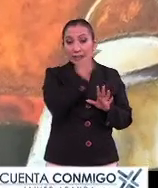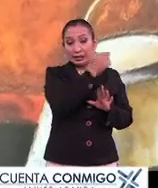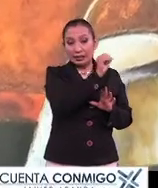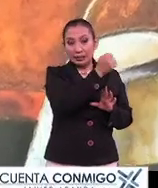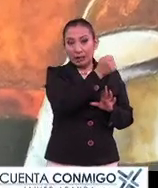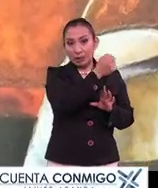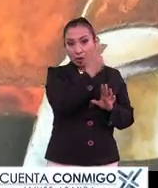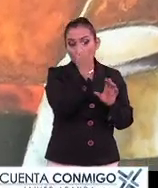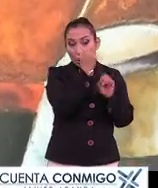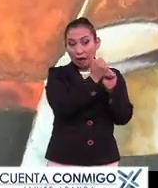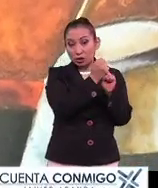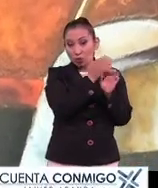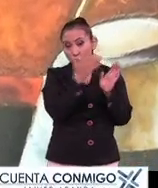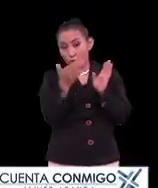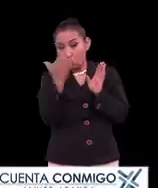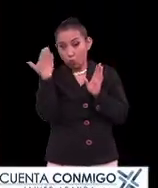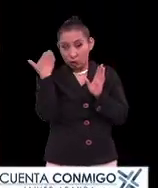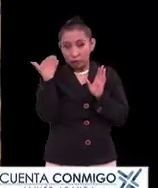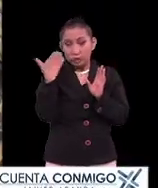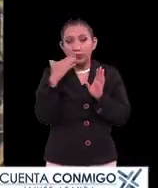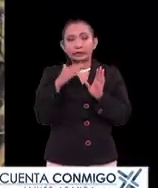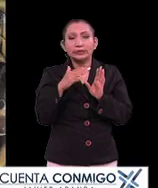septiembre, me parece, un año, no hace un año,